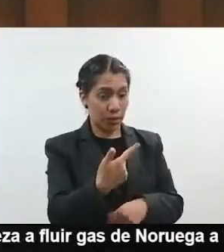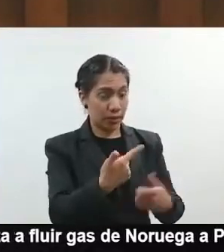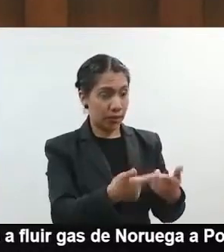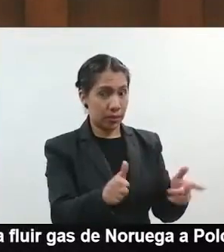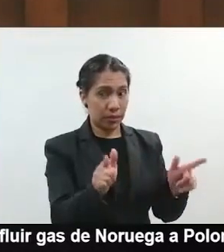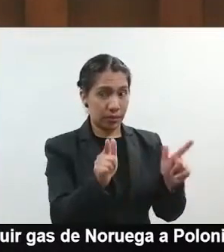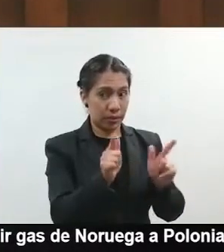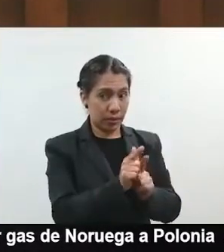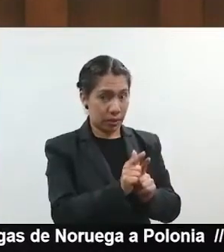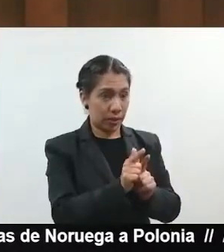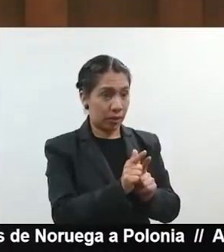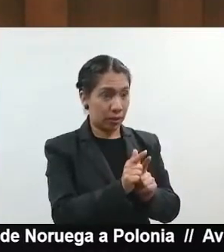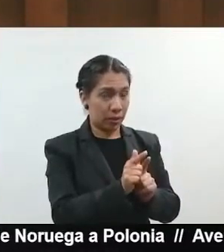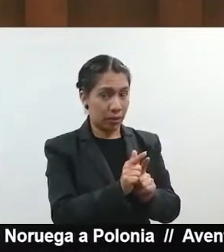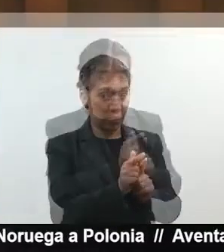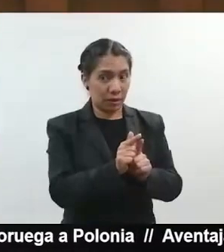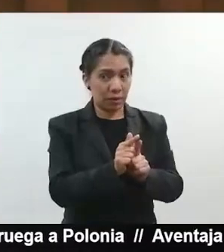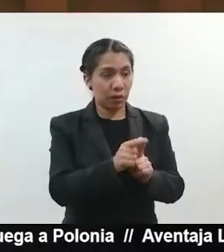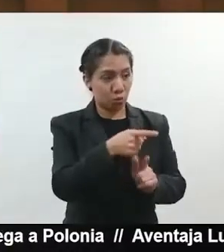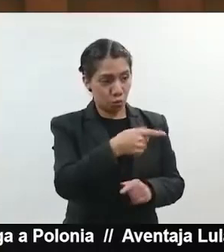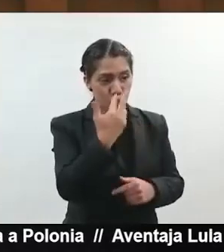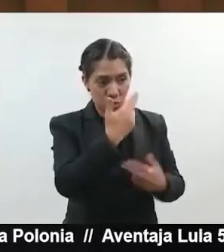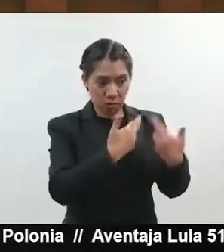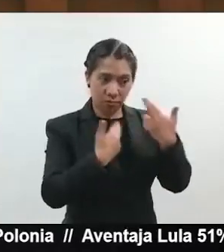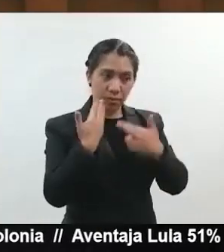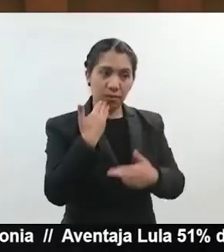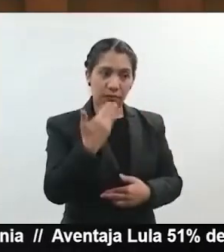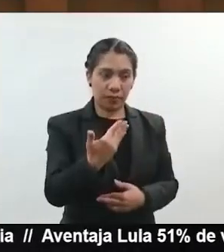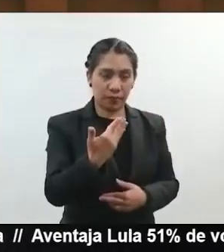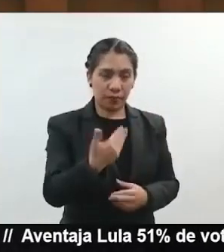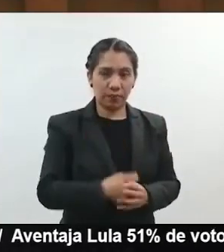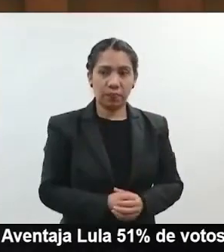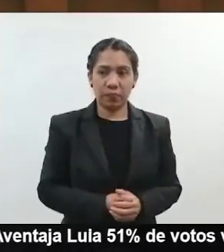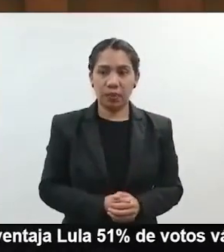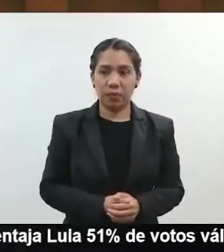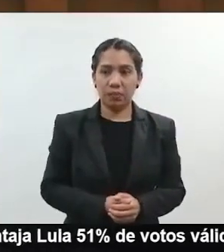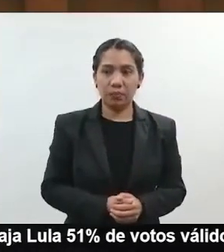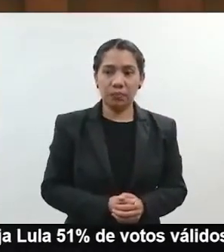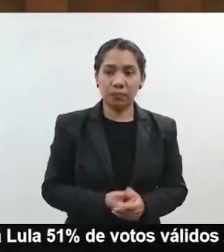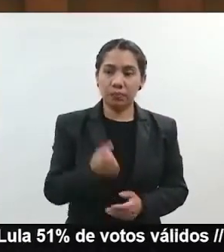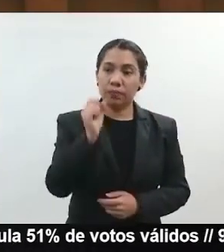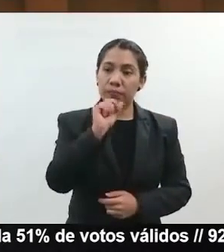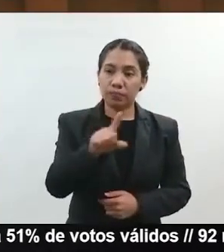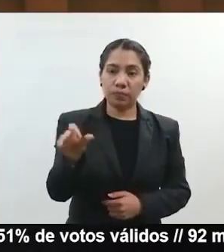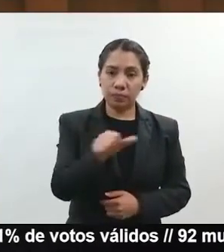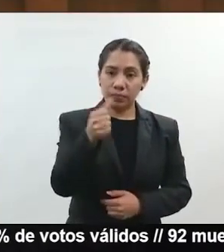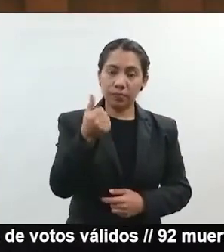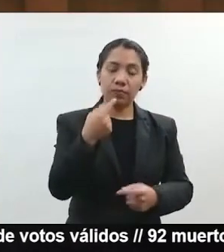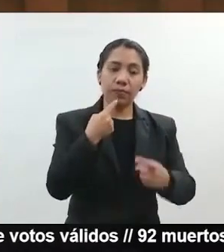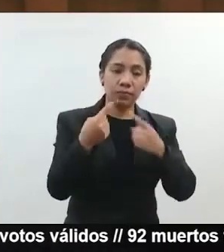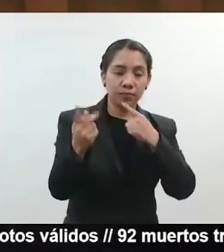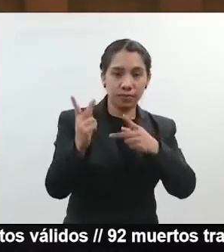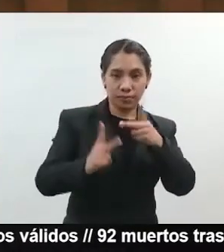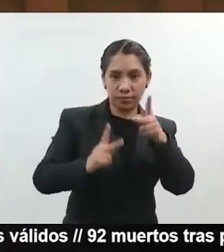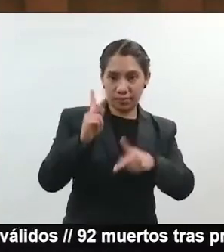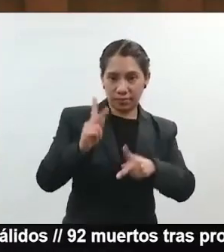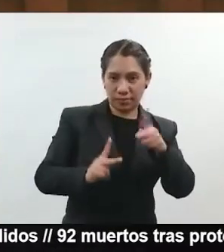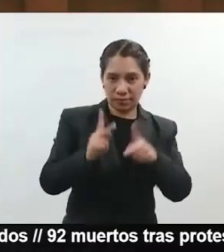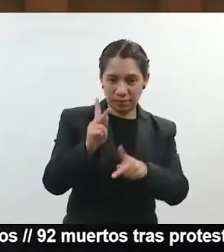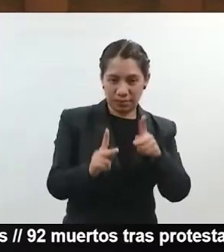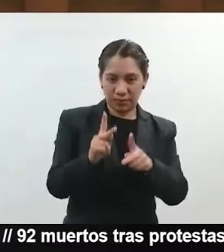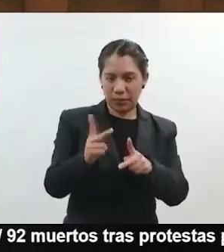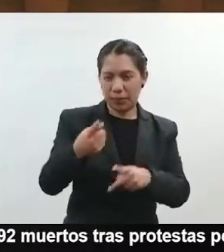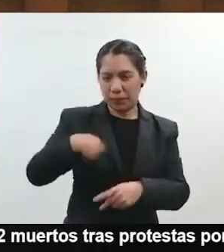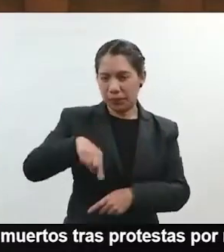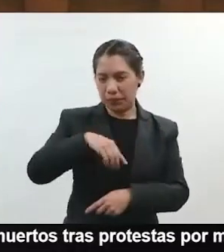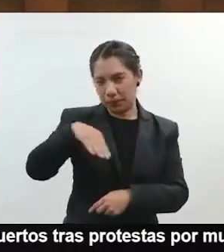del 27, checa bien. Y también hay conversaciones que se refieren a lo que nosotros